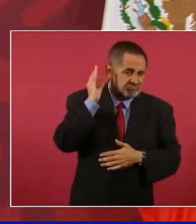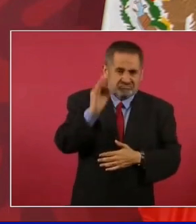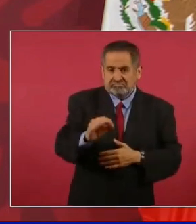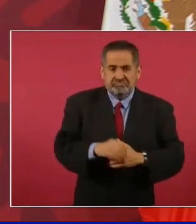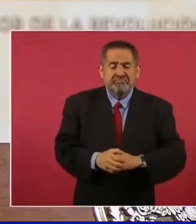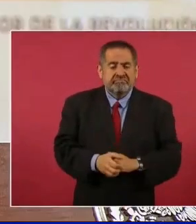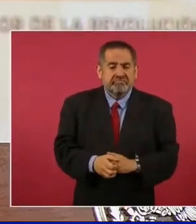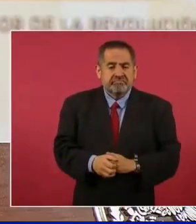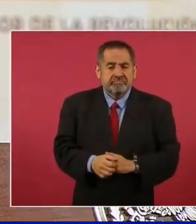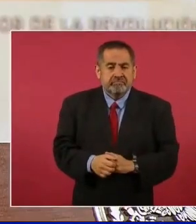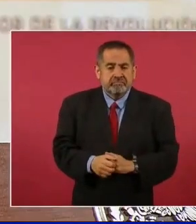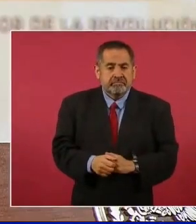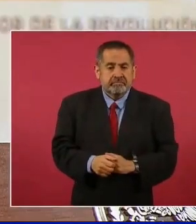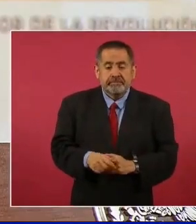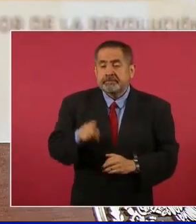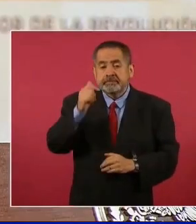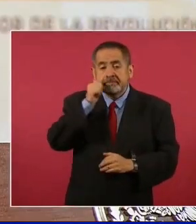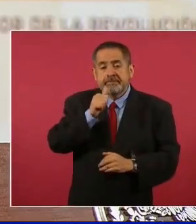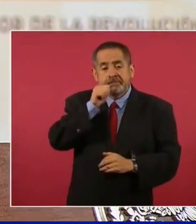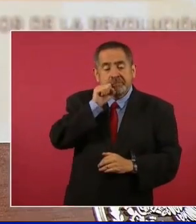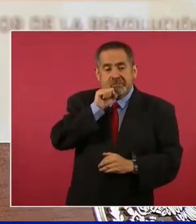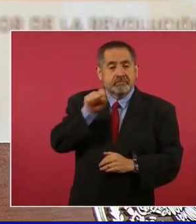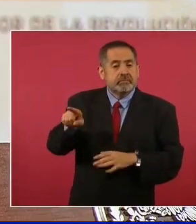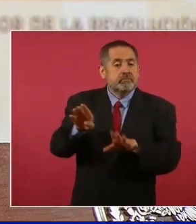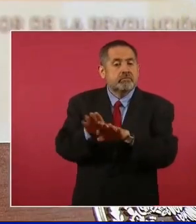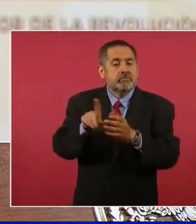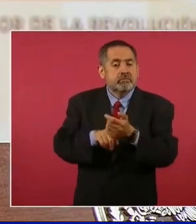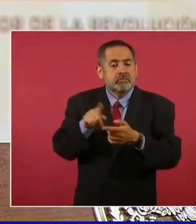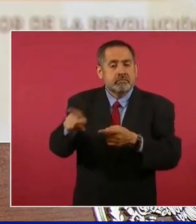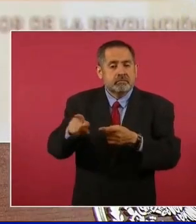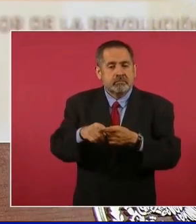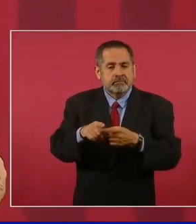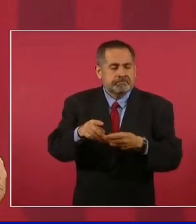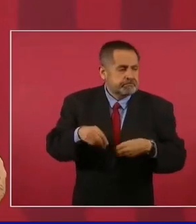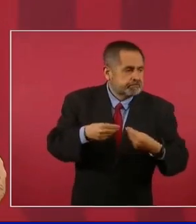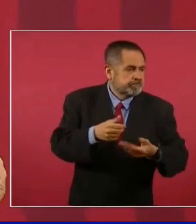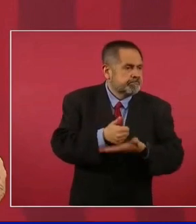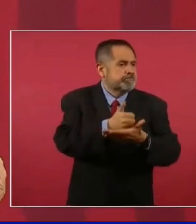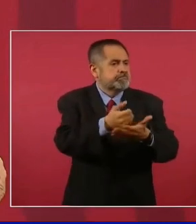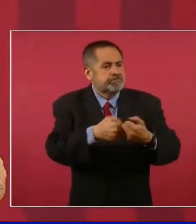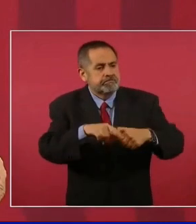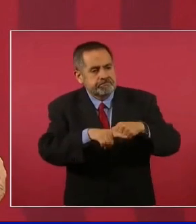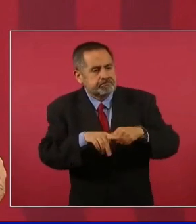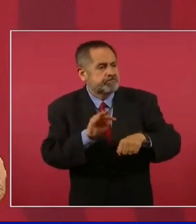también todo lo que tiene que ver con labores sociales.